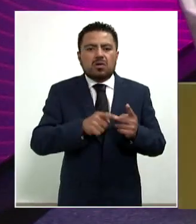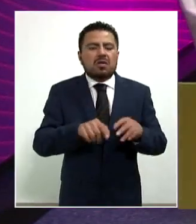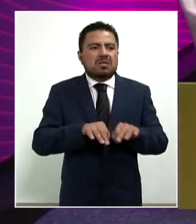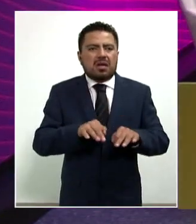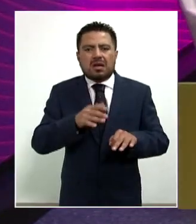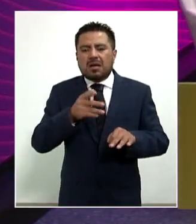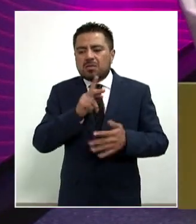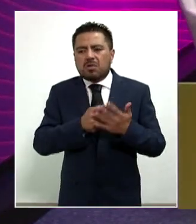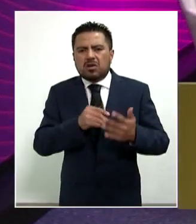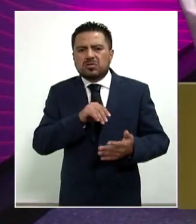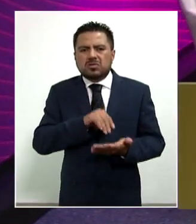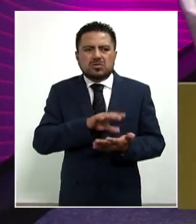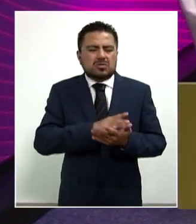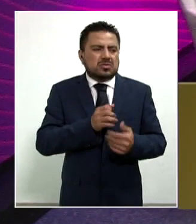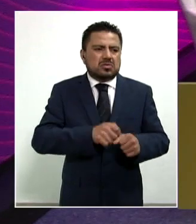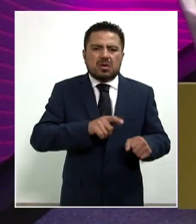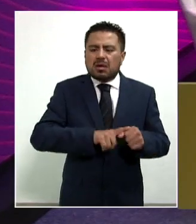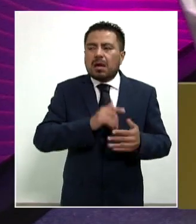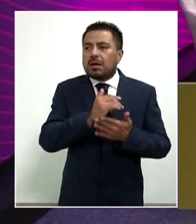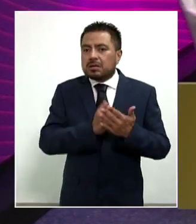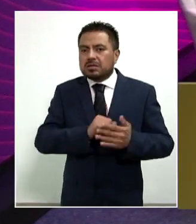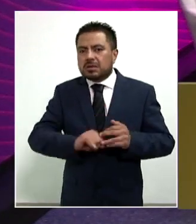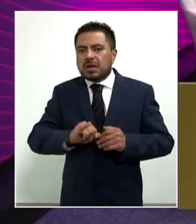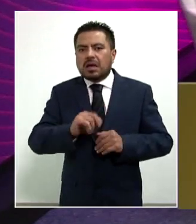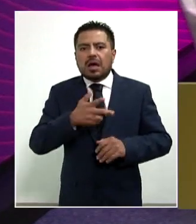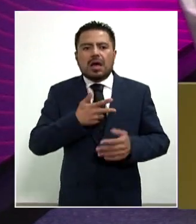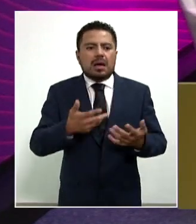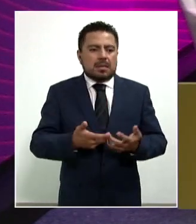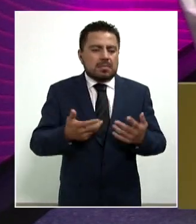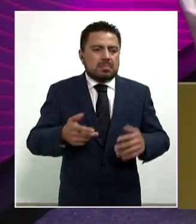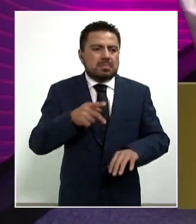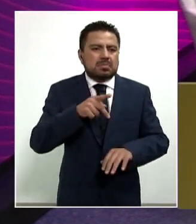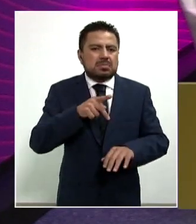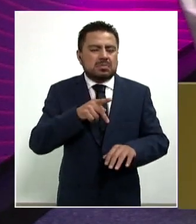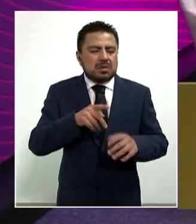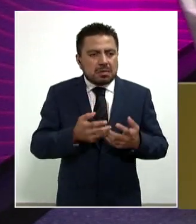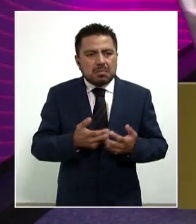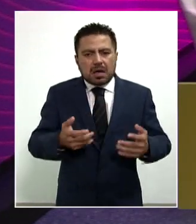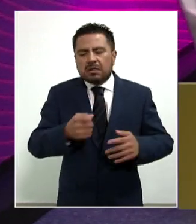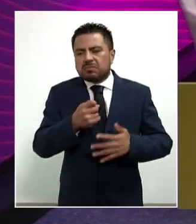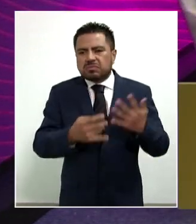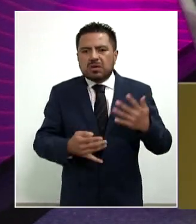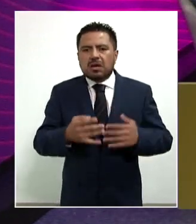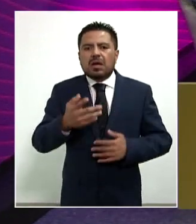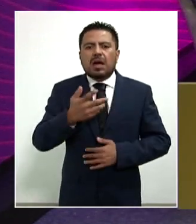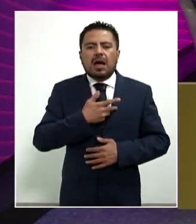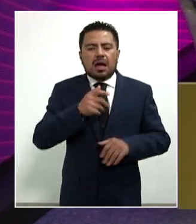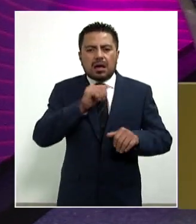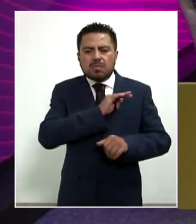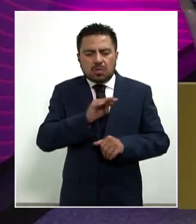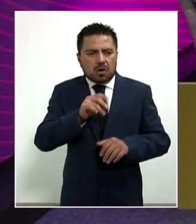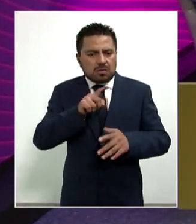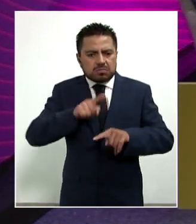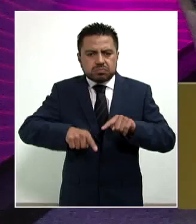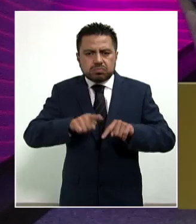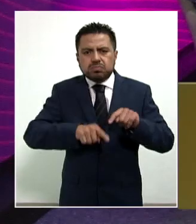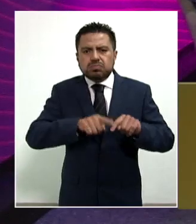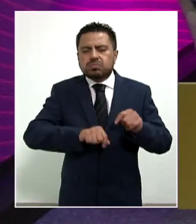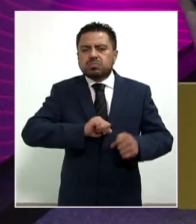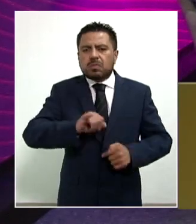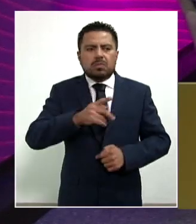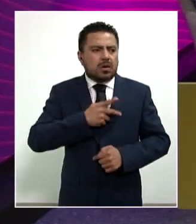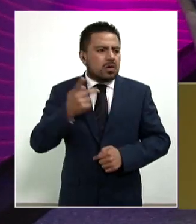trabajo, no de los programas sociales. Lo que sí ha bajado, los pisos de tierra, Lo que se ha podido modificar